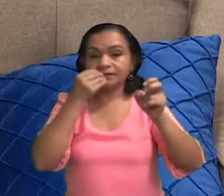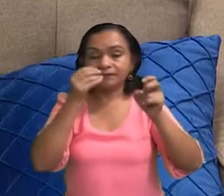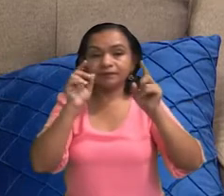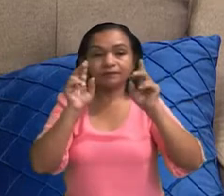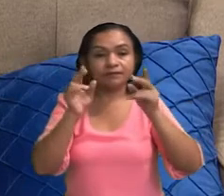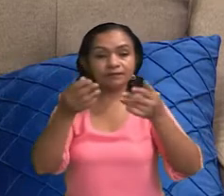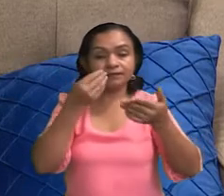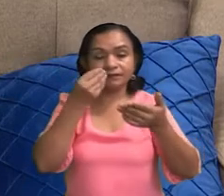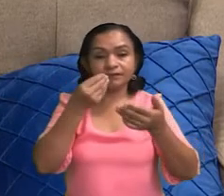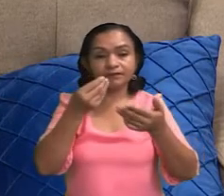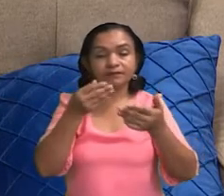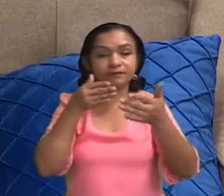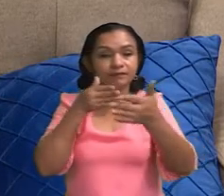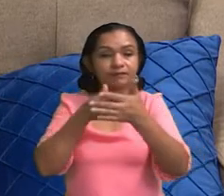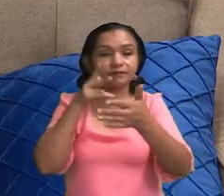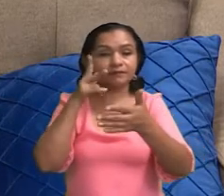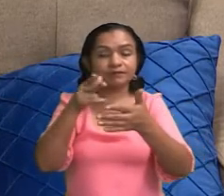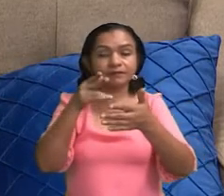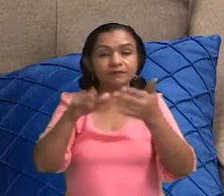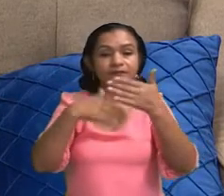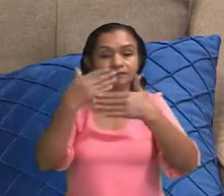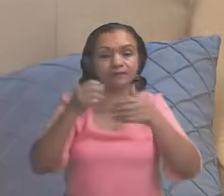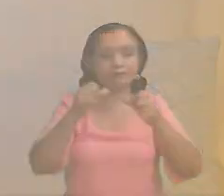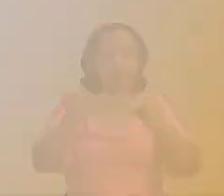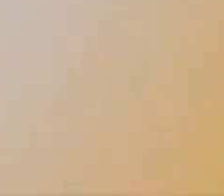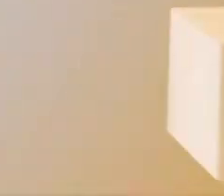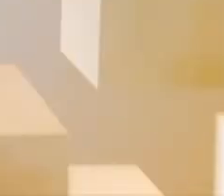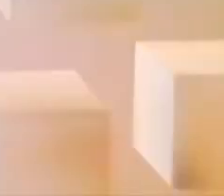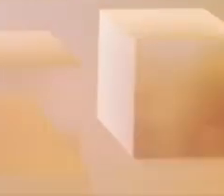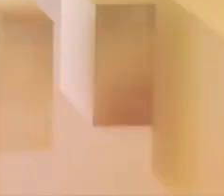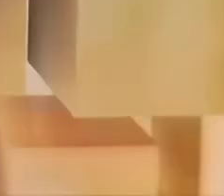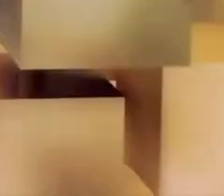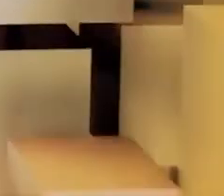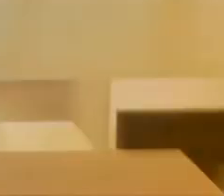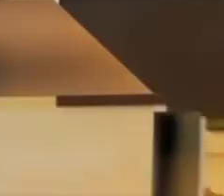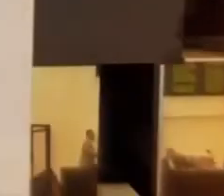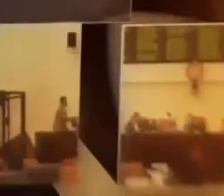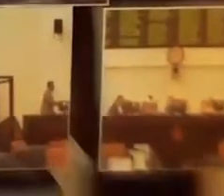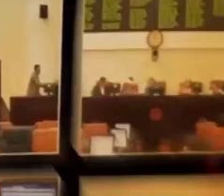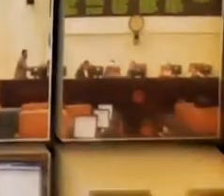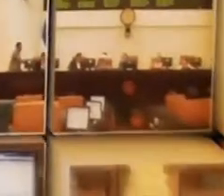alimentaria y nutricional. Breve pausa, pero ya volvemos.